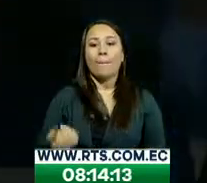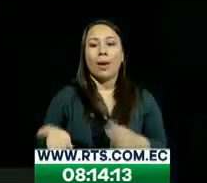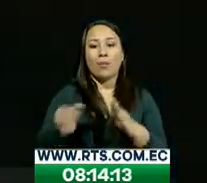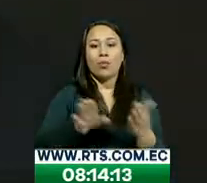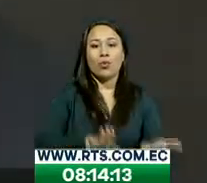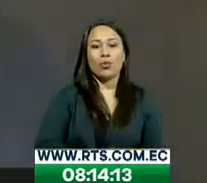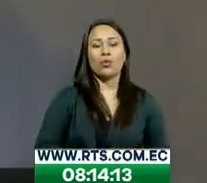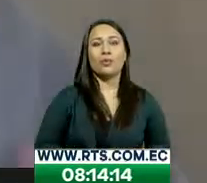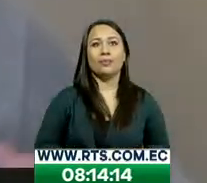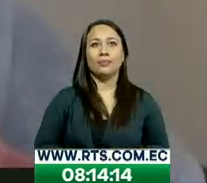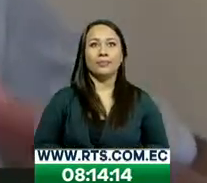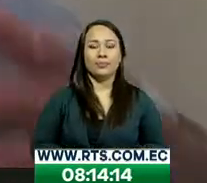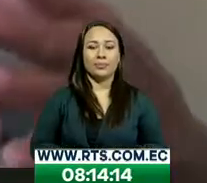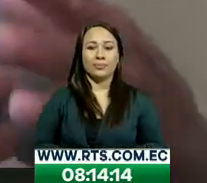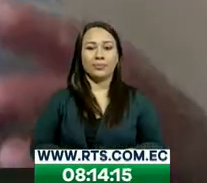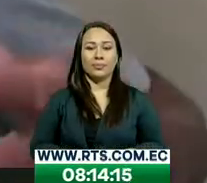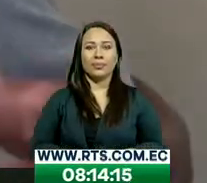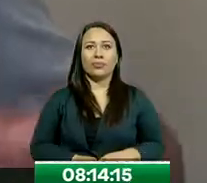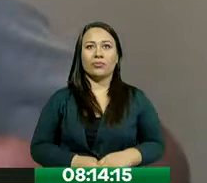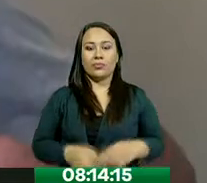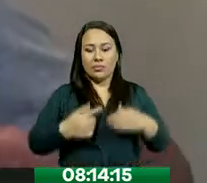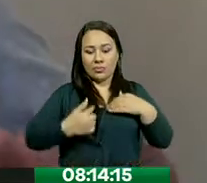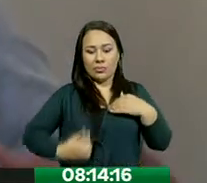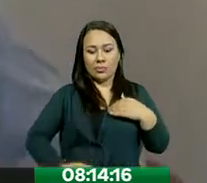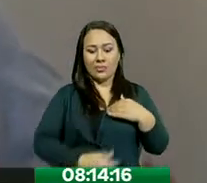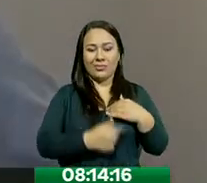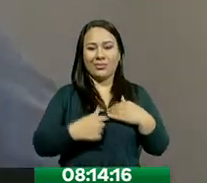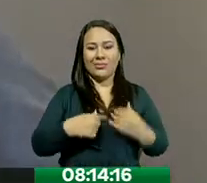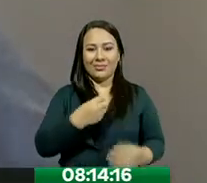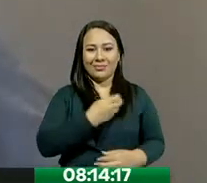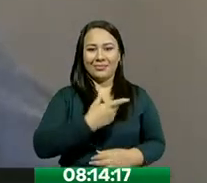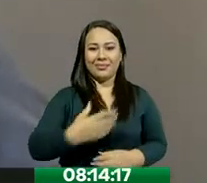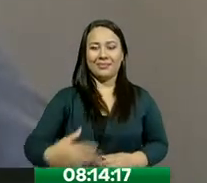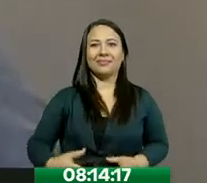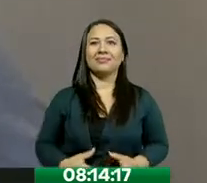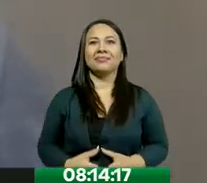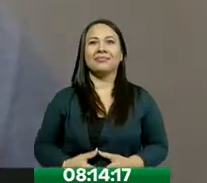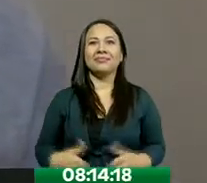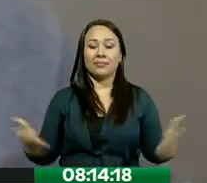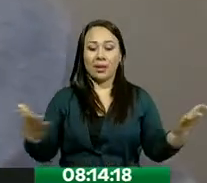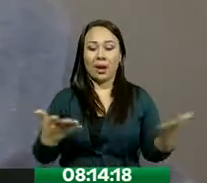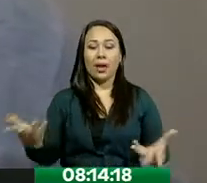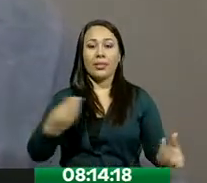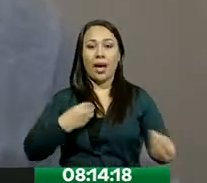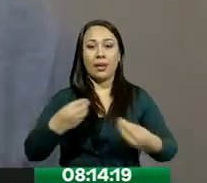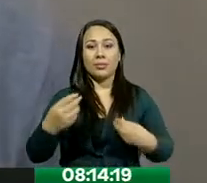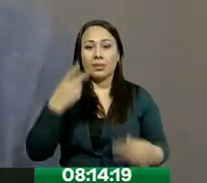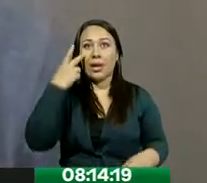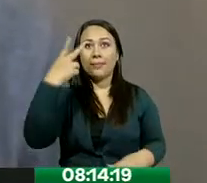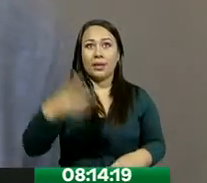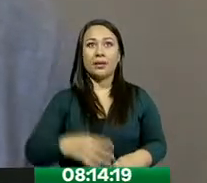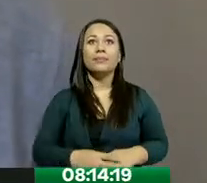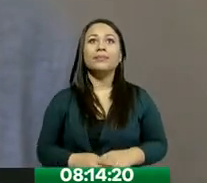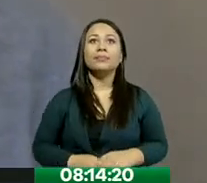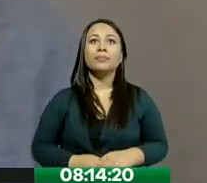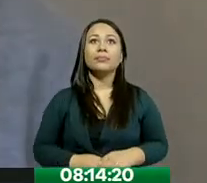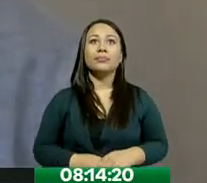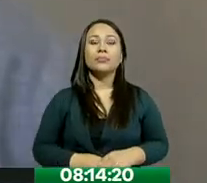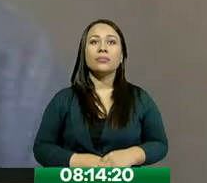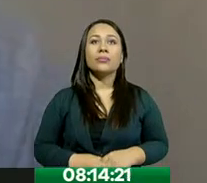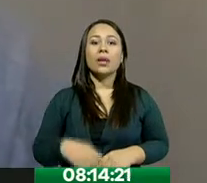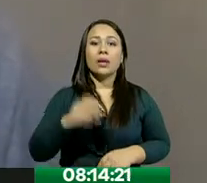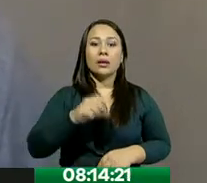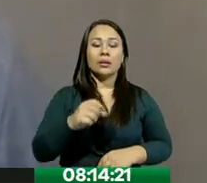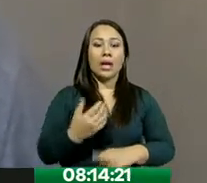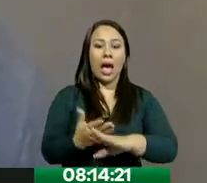muerte. Estaba así con una tremenda y así de sangre, ¿no? Mancha de sangre, sí. Estaban por ahí también